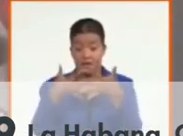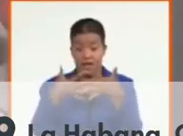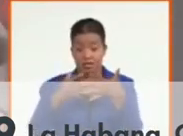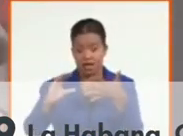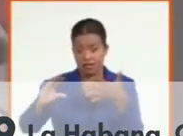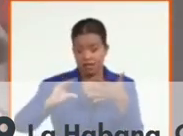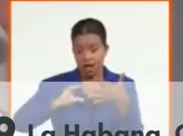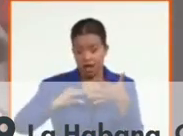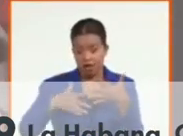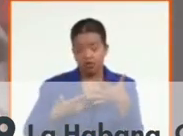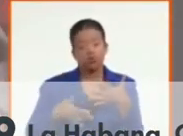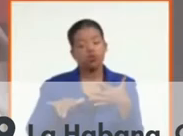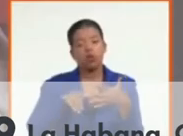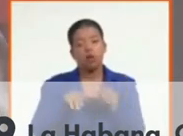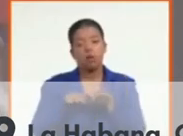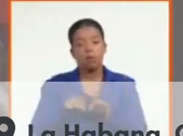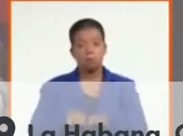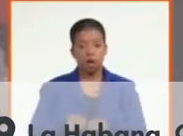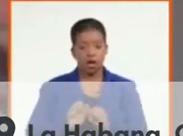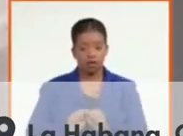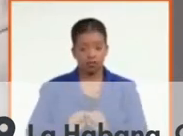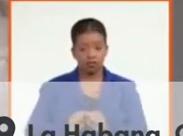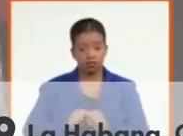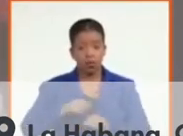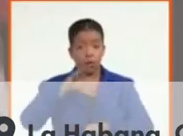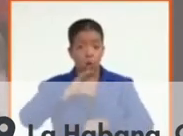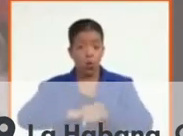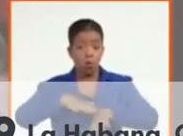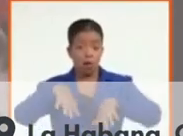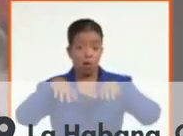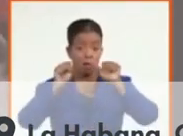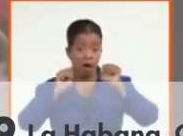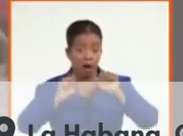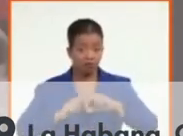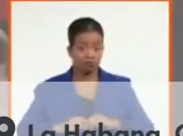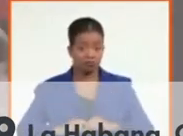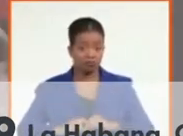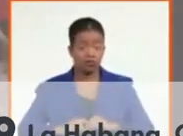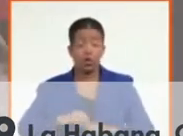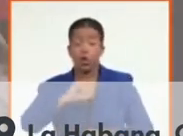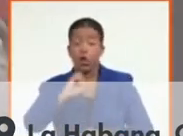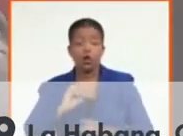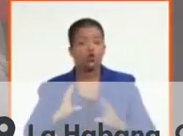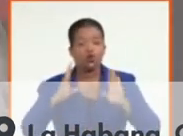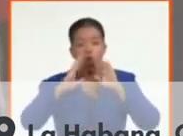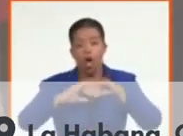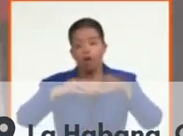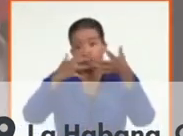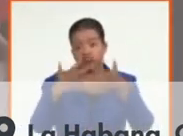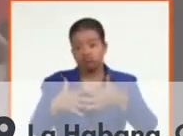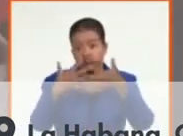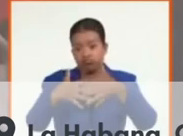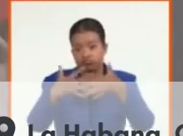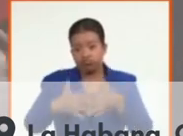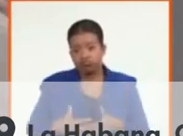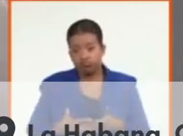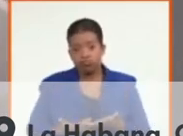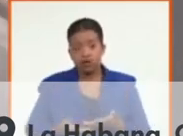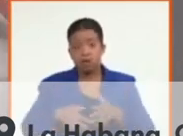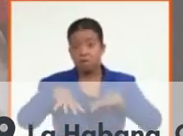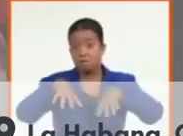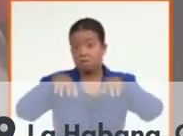paralizada total o parcialmente porque no tiene los insumos suficientes para producir porque no tiene electricidad